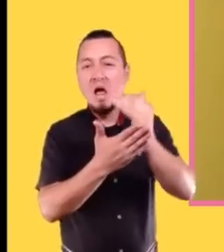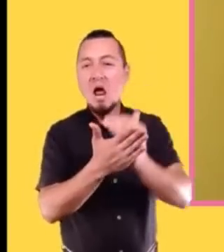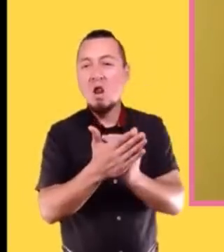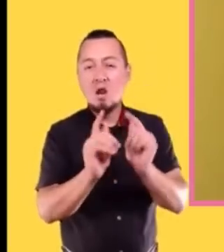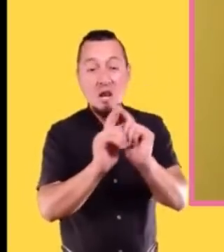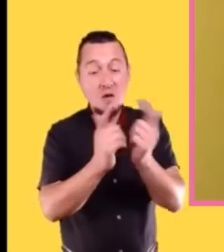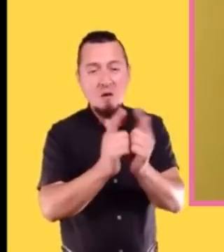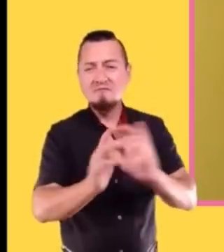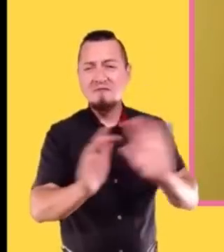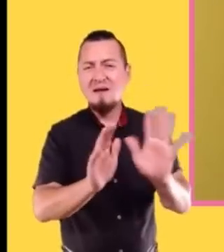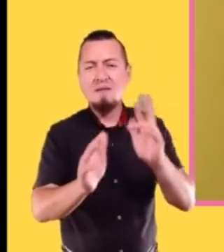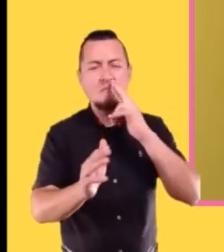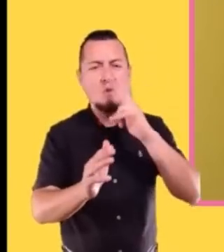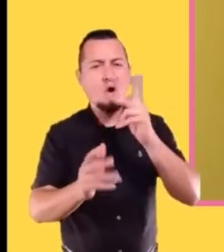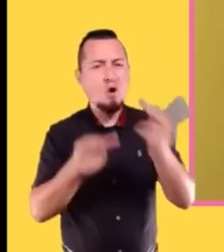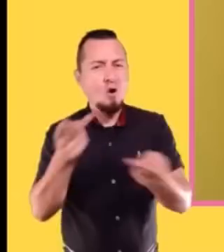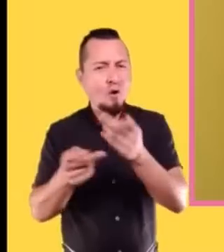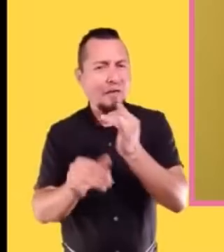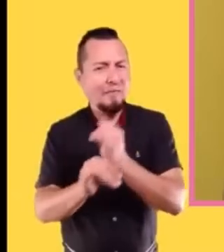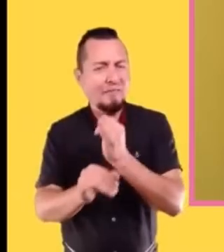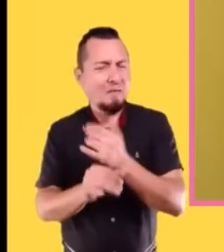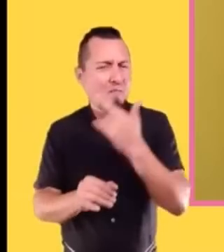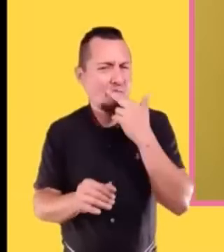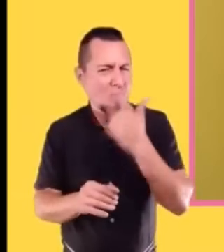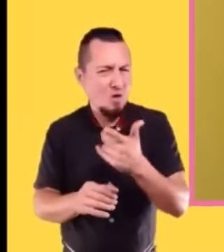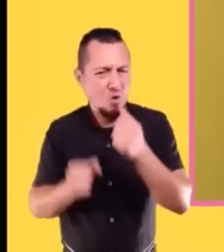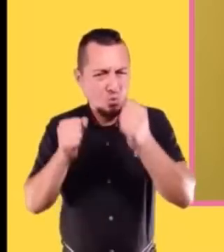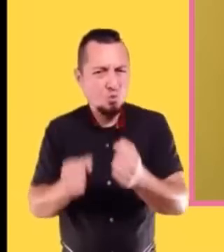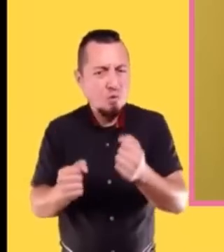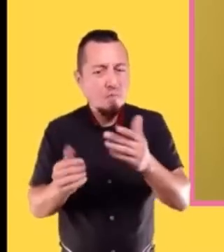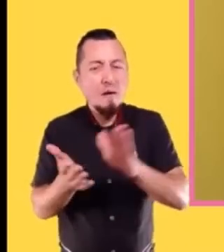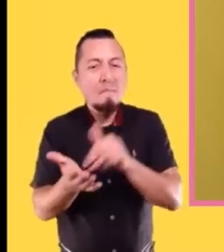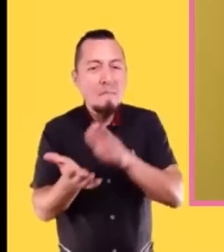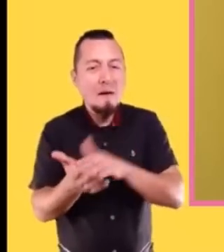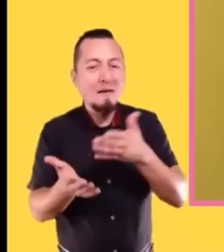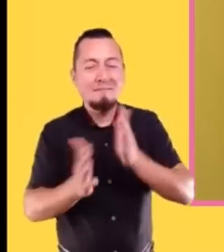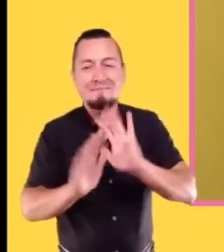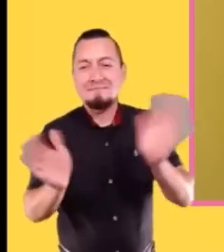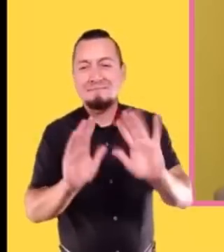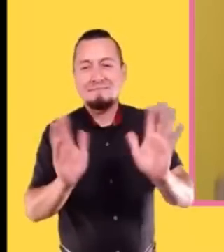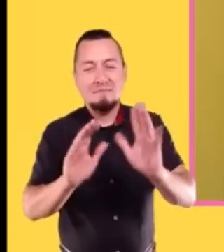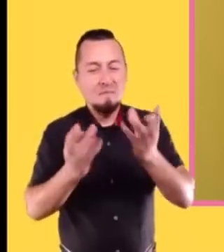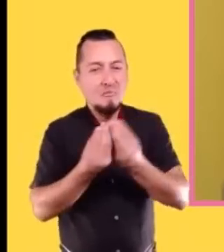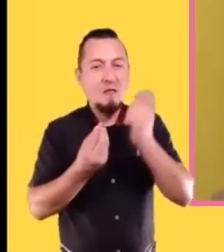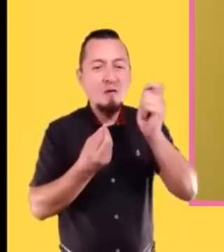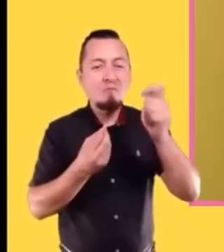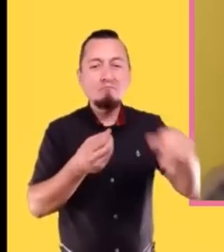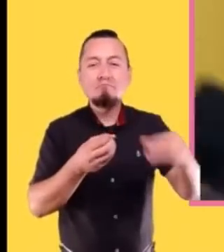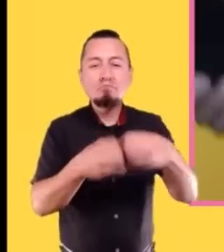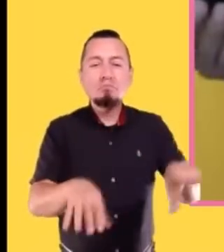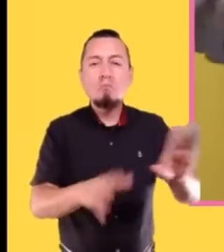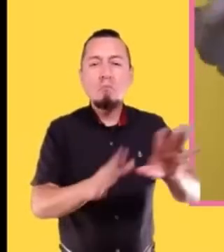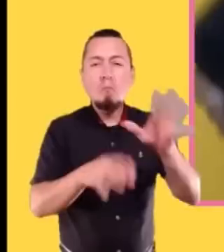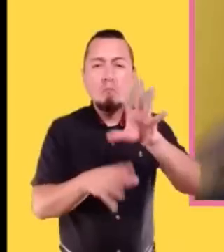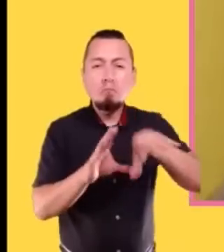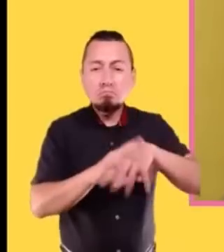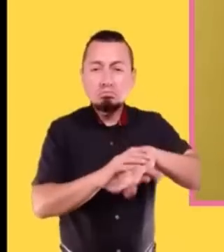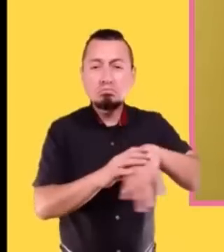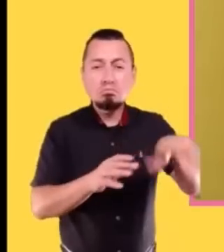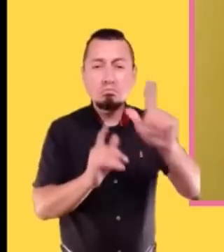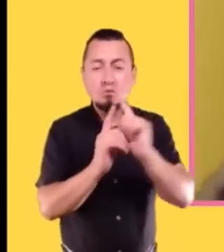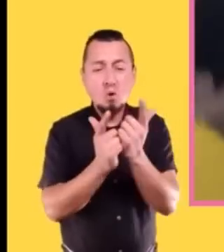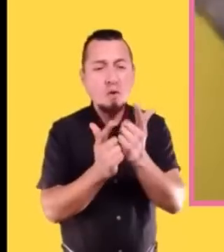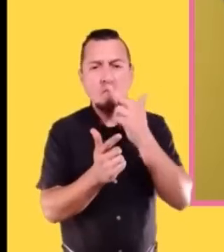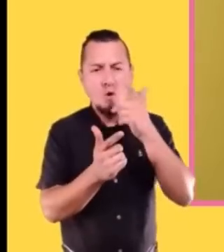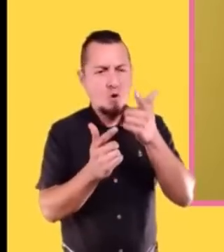la consulta digital. Y hay una estadística muy interesante que hicimos, ya prácticamente el 98% de los alumnos de secundaria tienen sus propios dispositivos,